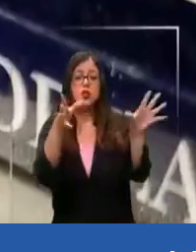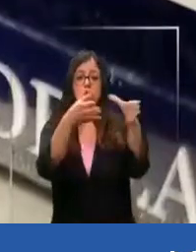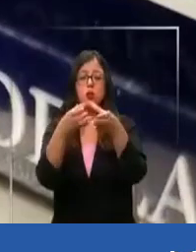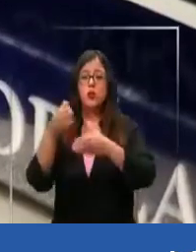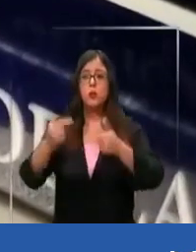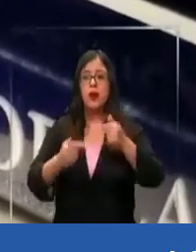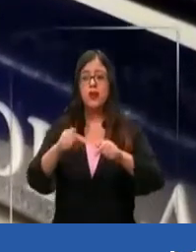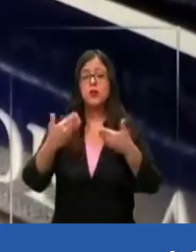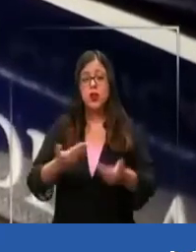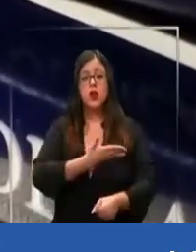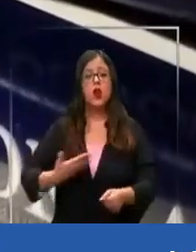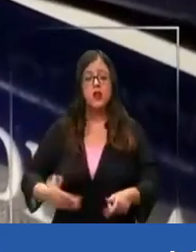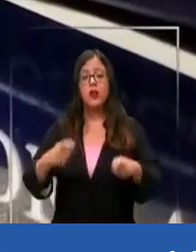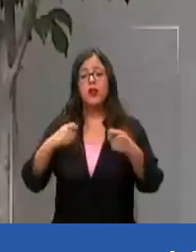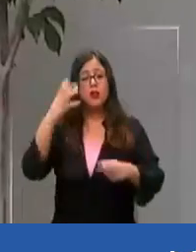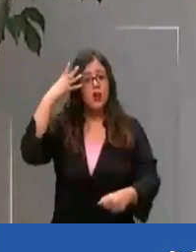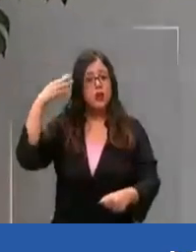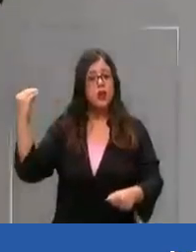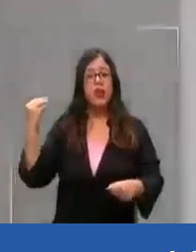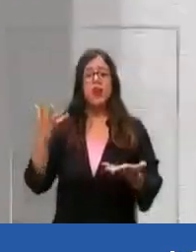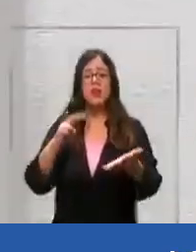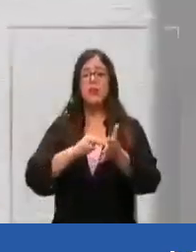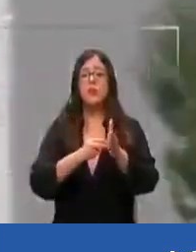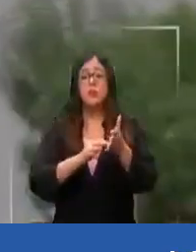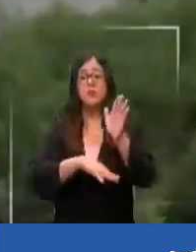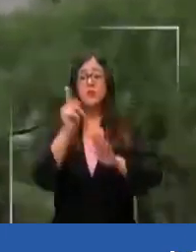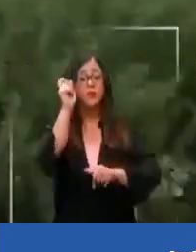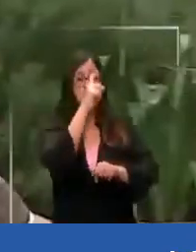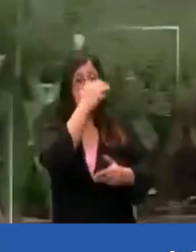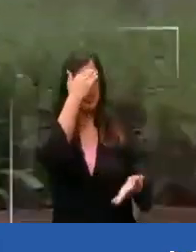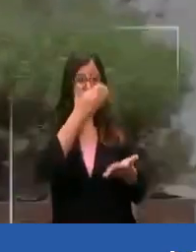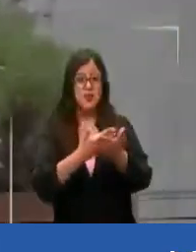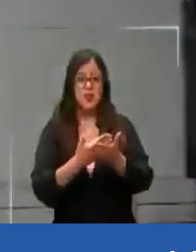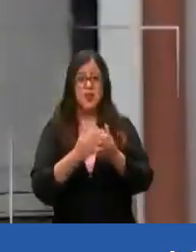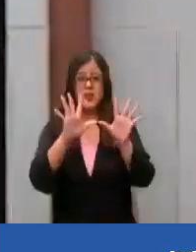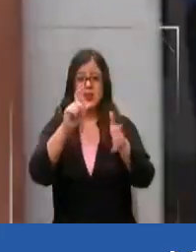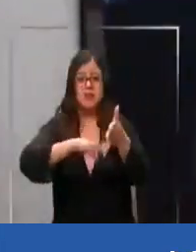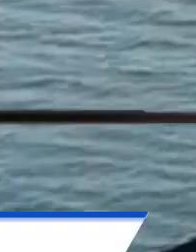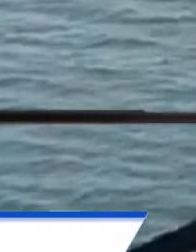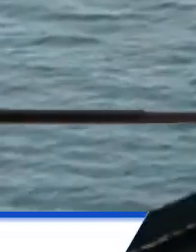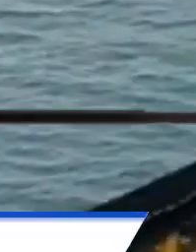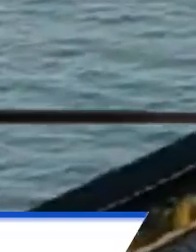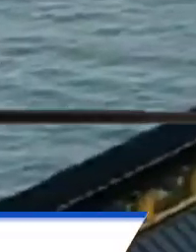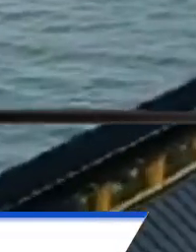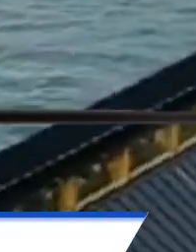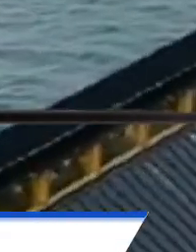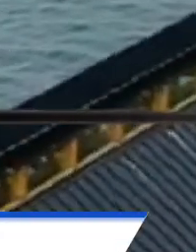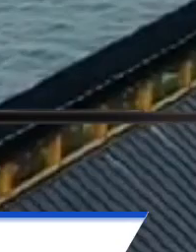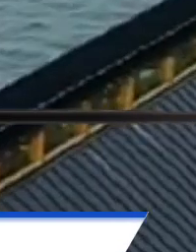partidos, mientras el gobierno intenta dejar atrás la polémica más compleja que ha enfrentado en 10 meses de mandato.